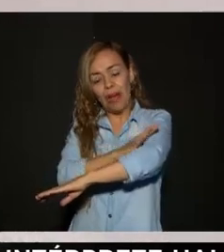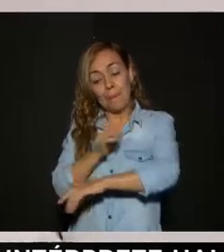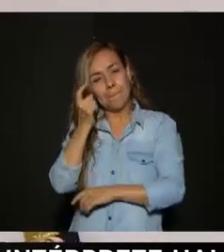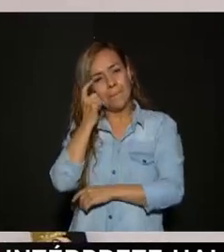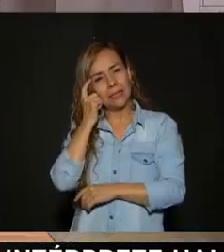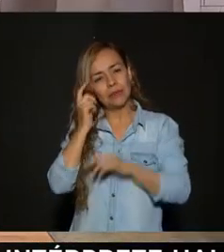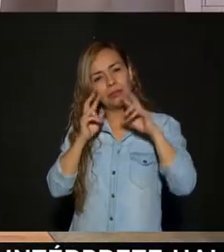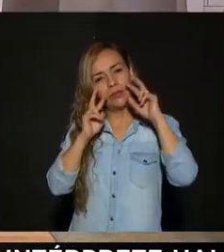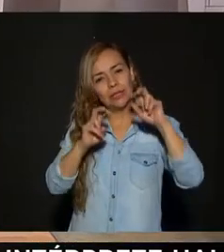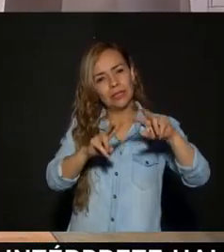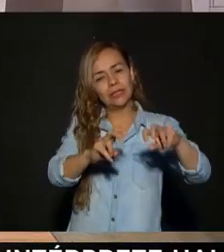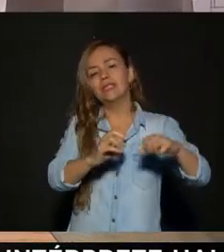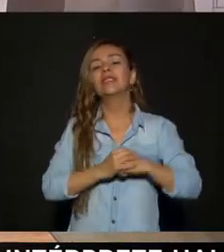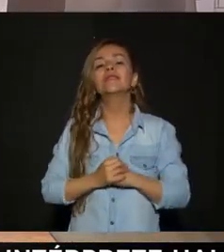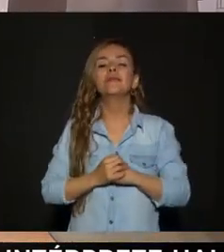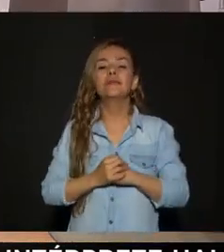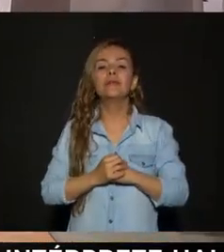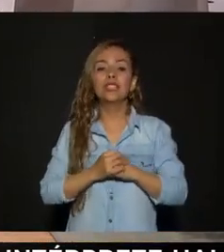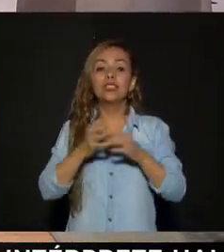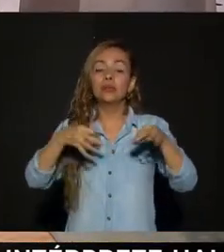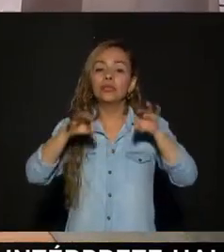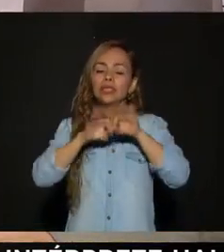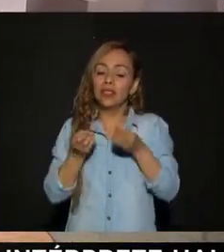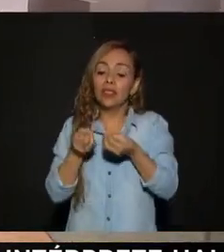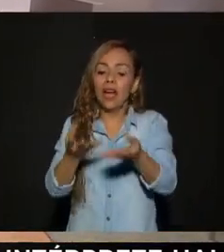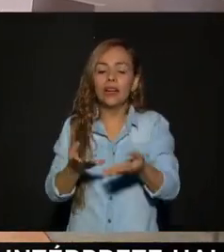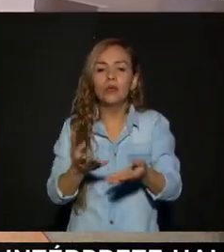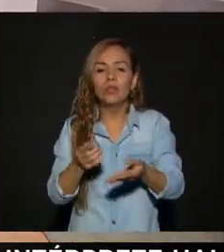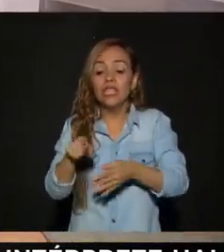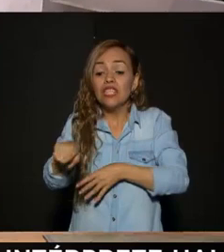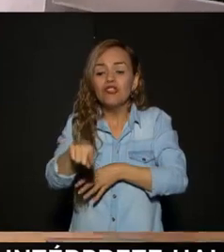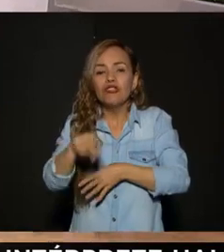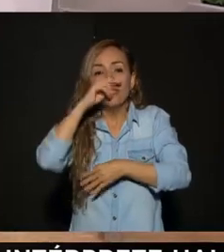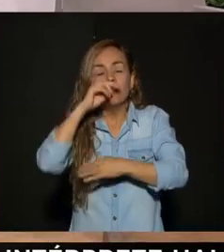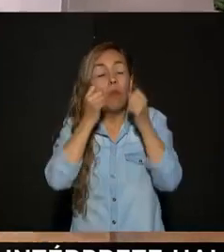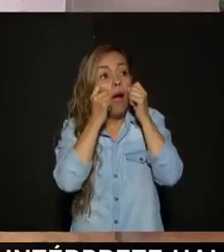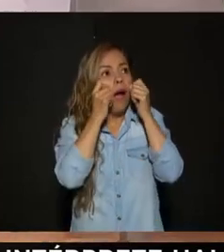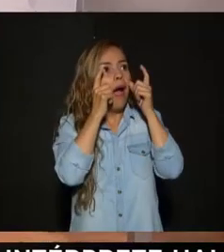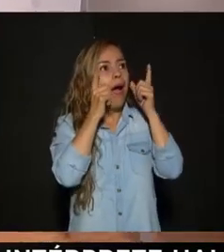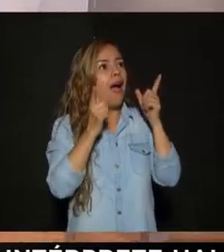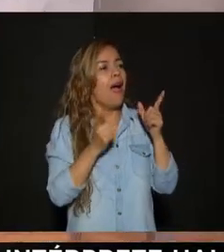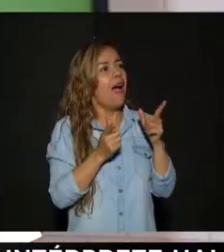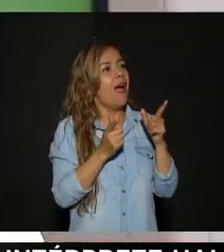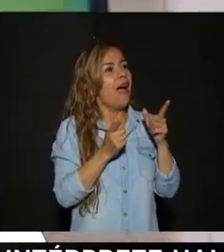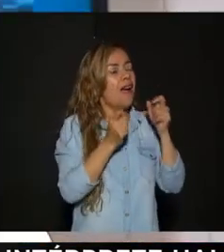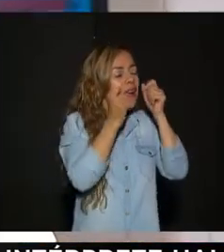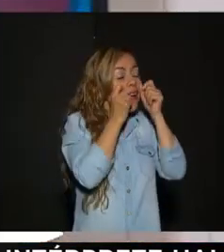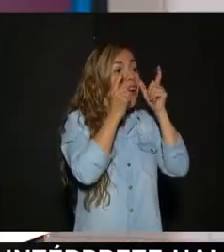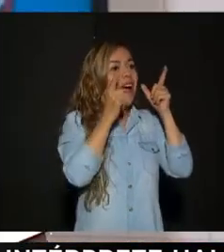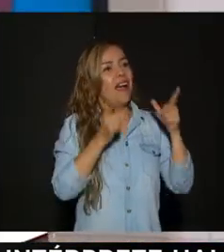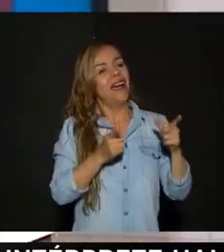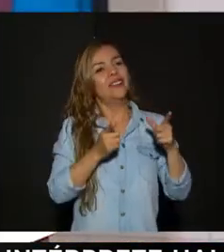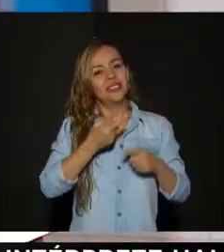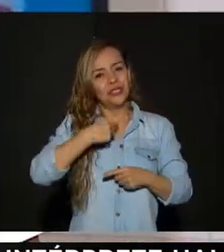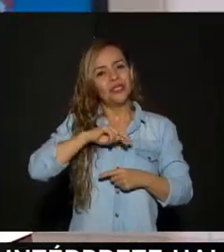científico. Y además de eso, poder potencializar en ellos la capacidad de asombro. Todo este tema de experimento, de lo científico,